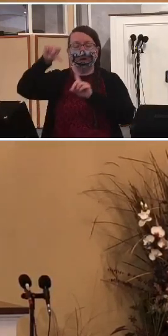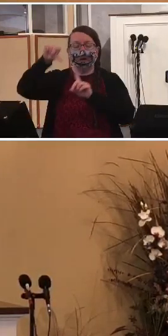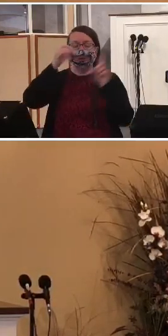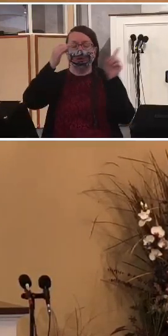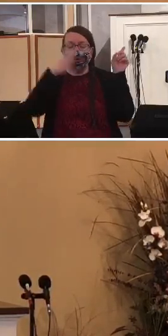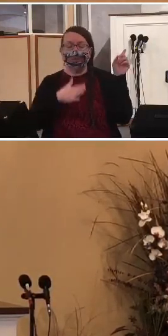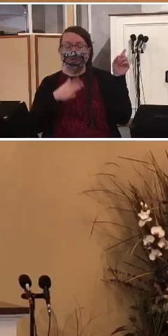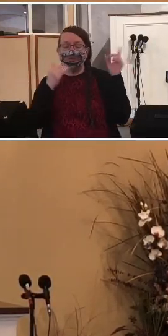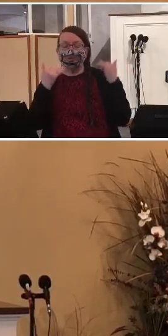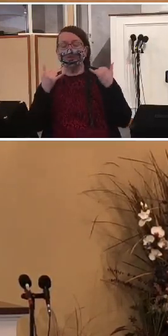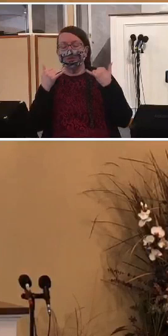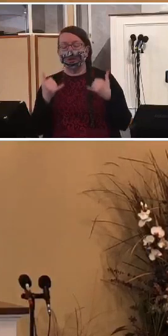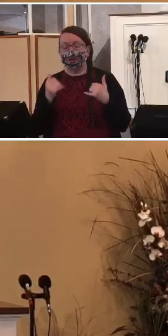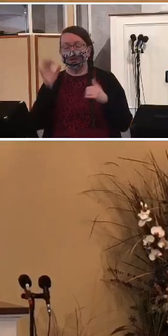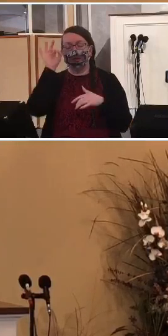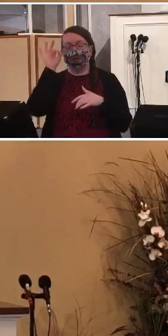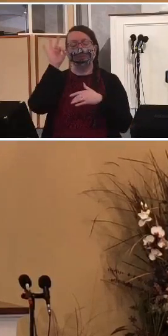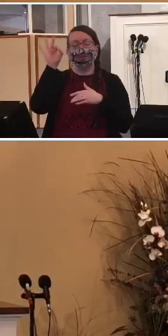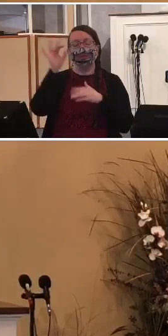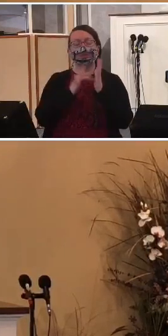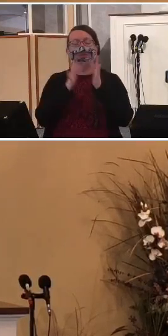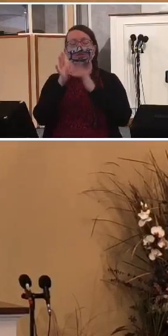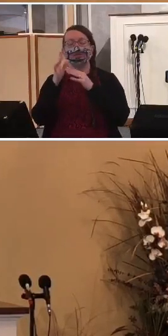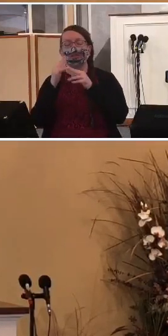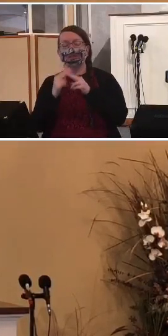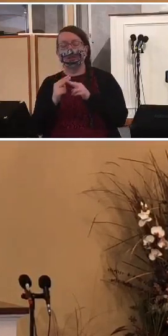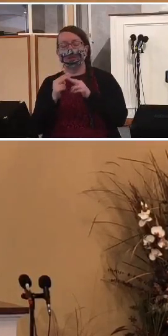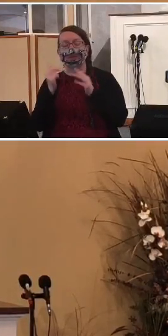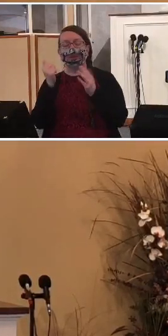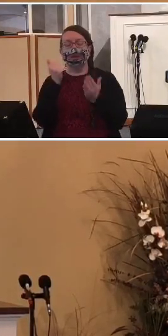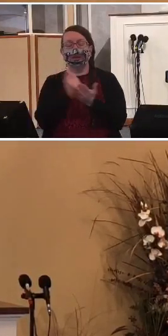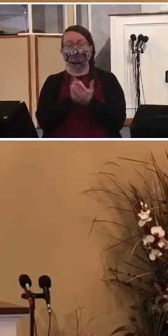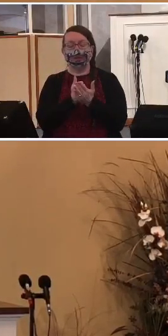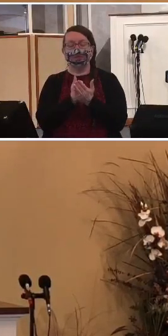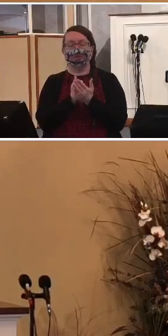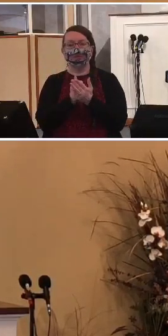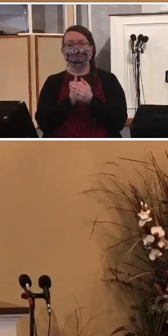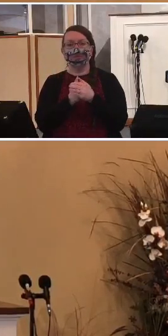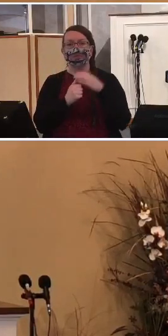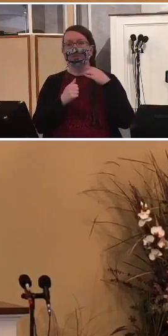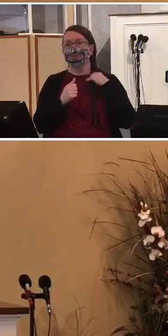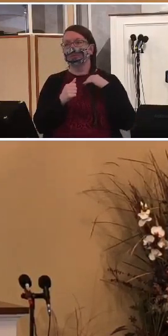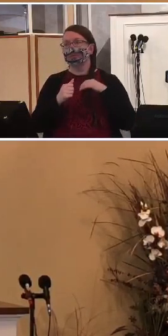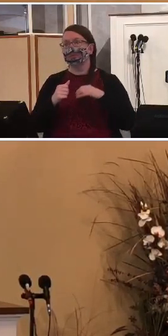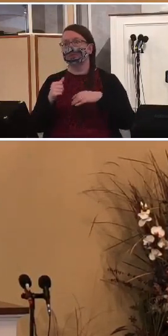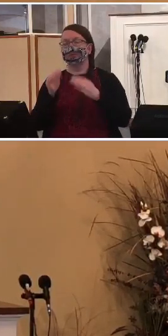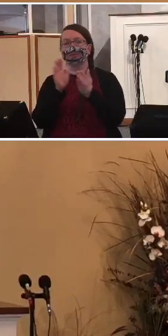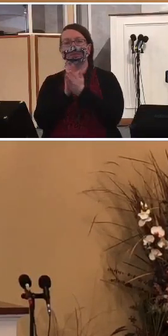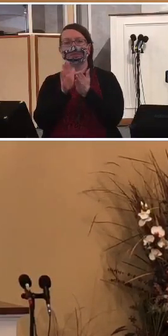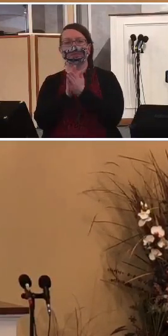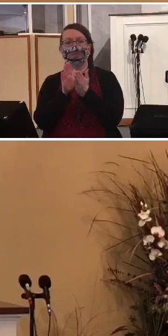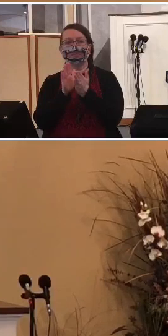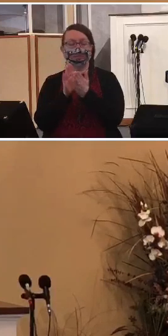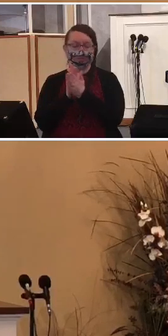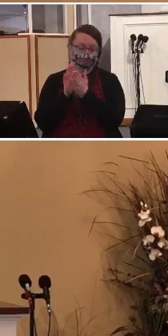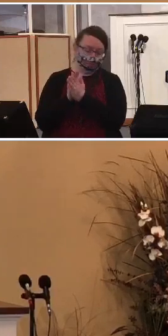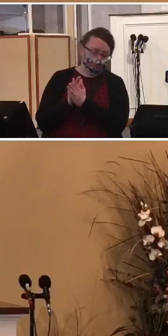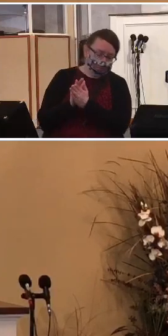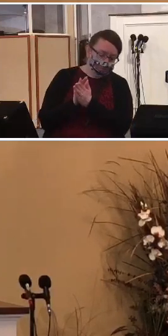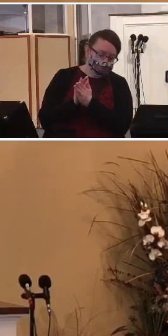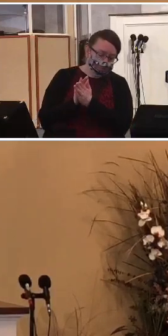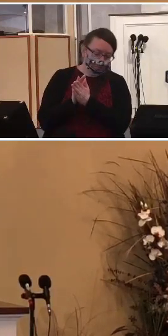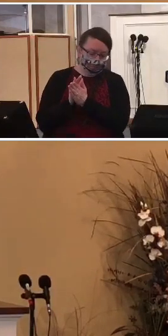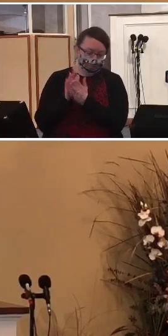yo predico, está tu palabra. En el nombre de Cristo Jesús oramos. En el nombre de Jesús. Vamos a aplaudir nuestras manos y a